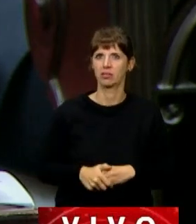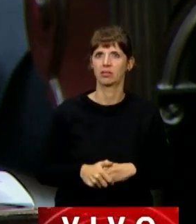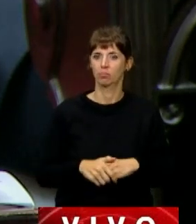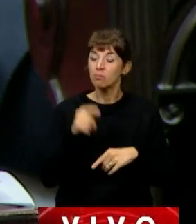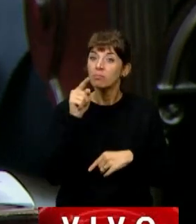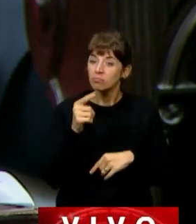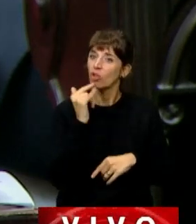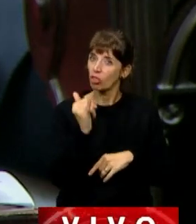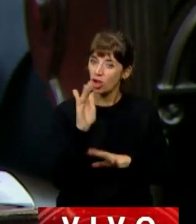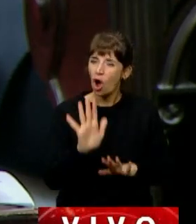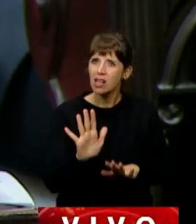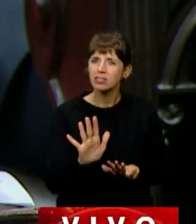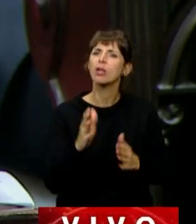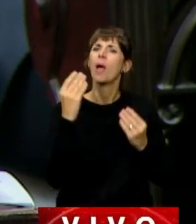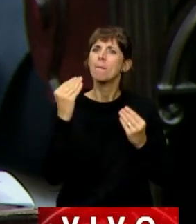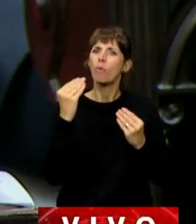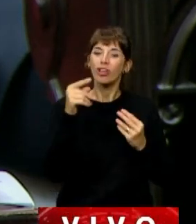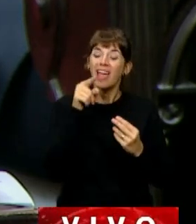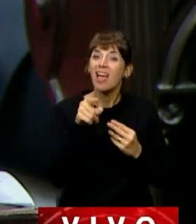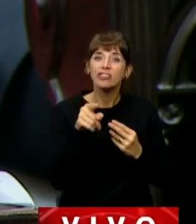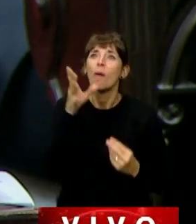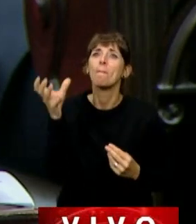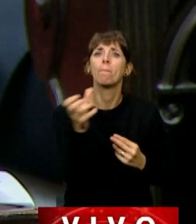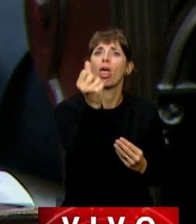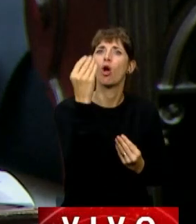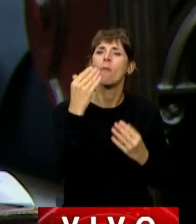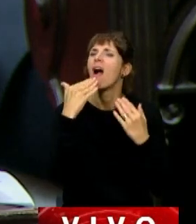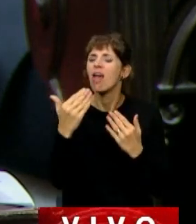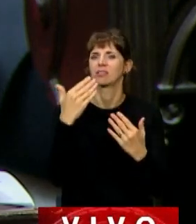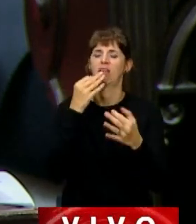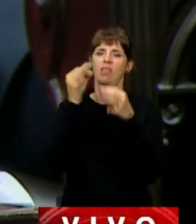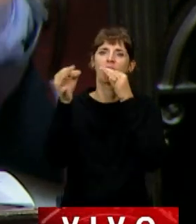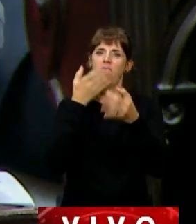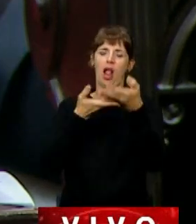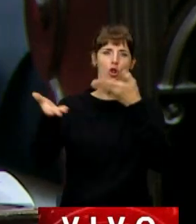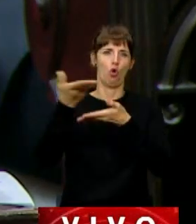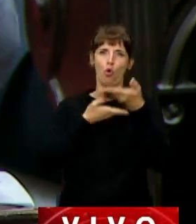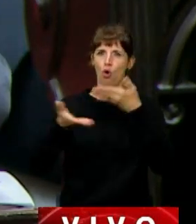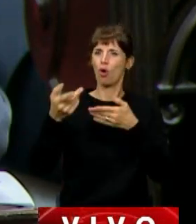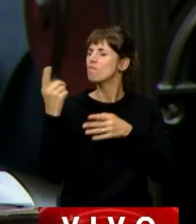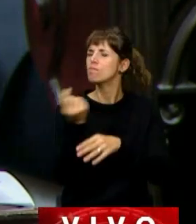Digo esto porque eso se consigue dialogando, y fue tan importante ese diálogo que